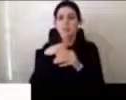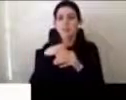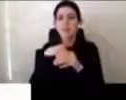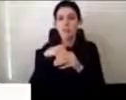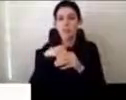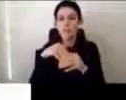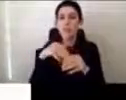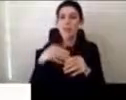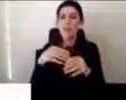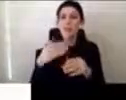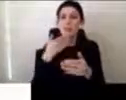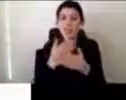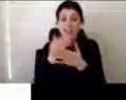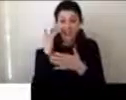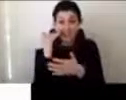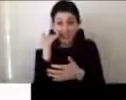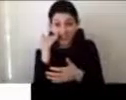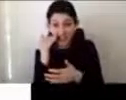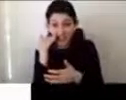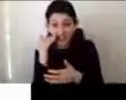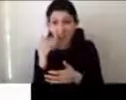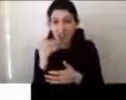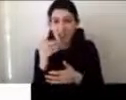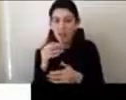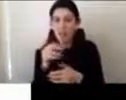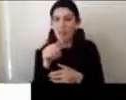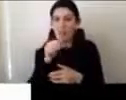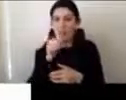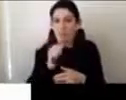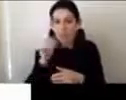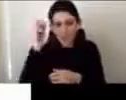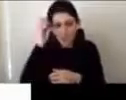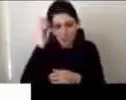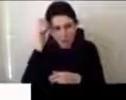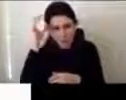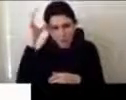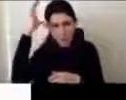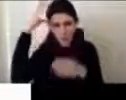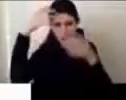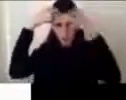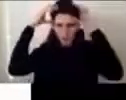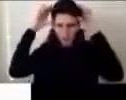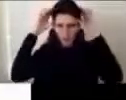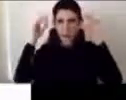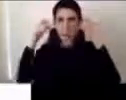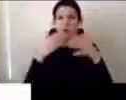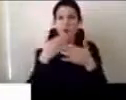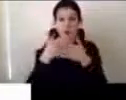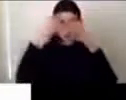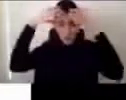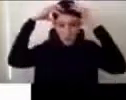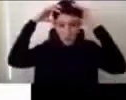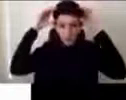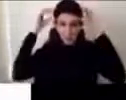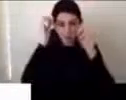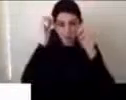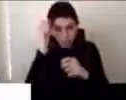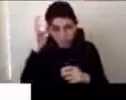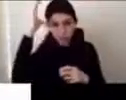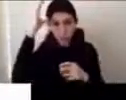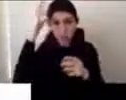maduras, ¿ya? Entonces, tiene que ir madurando el cerebro para que se pueda cada vez ir